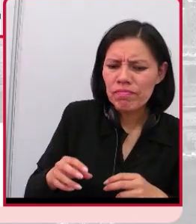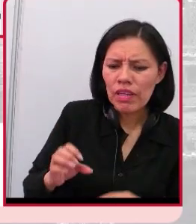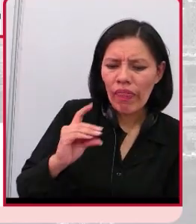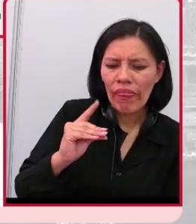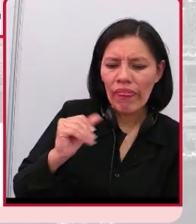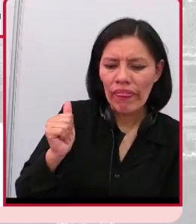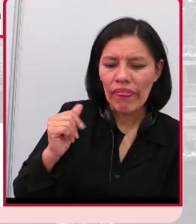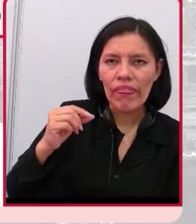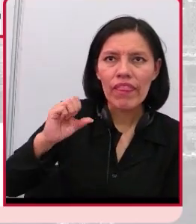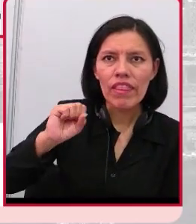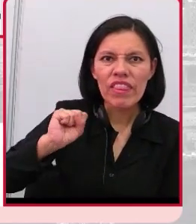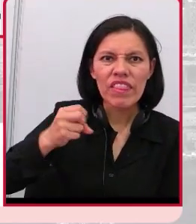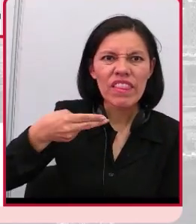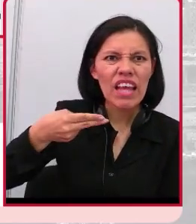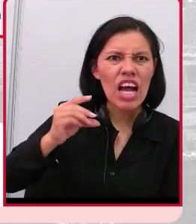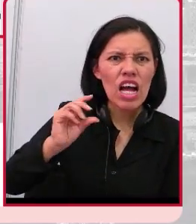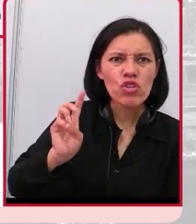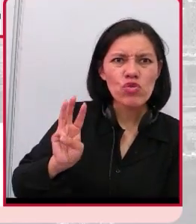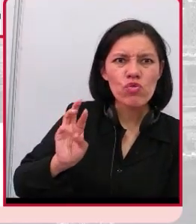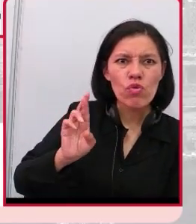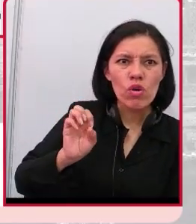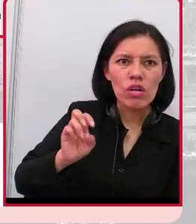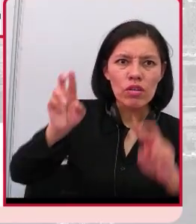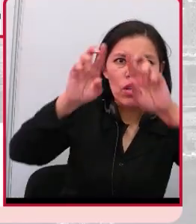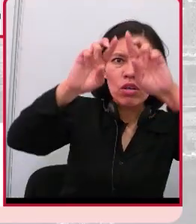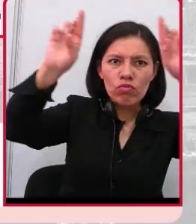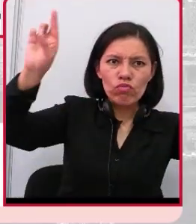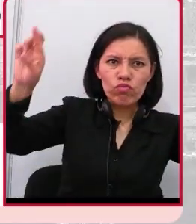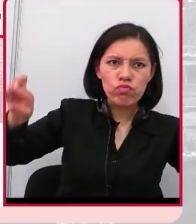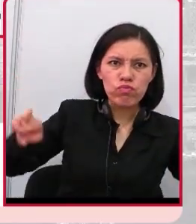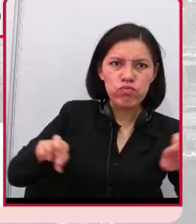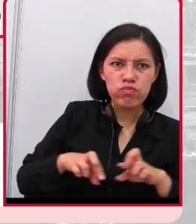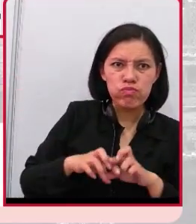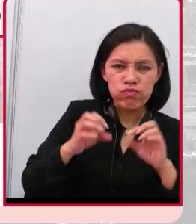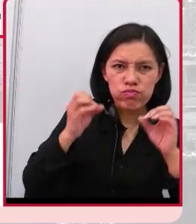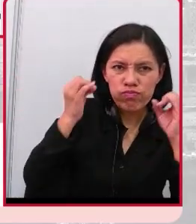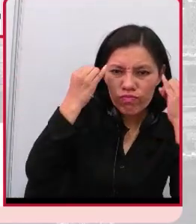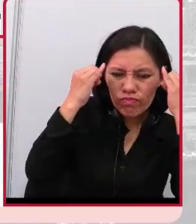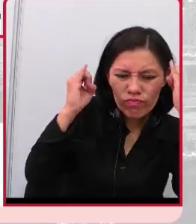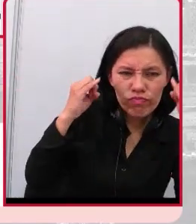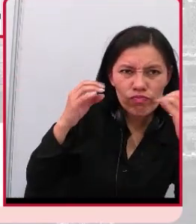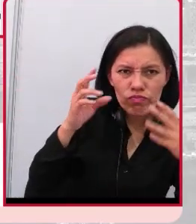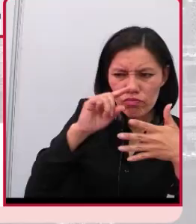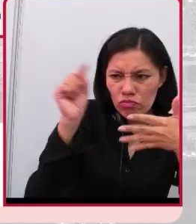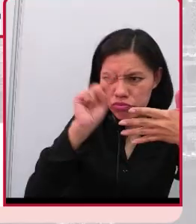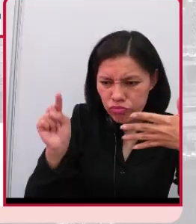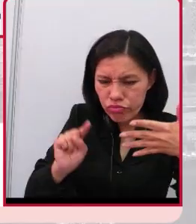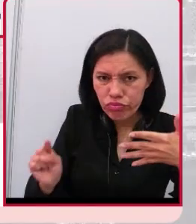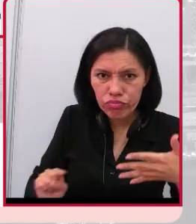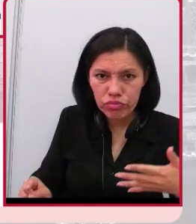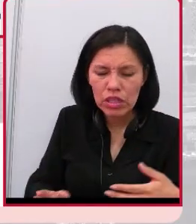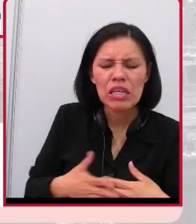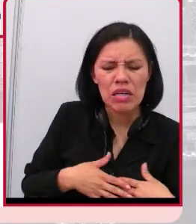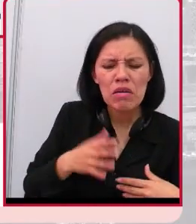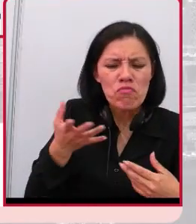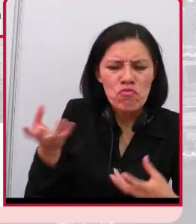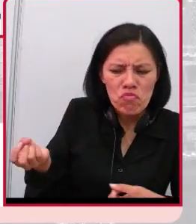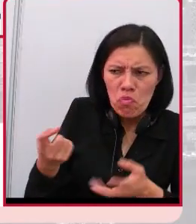justamente a validar tendencias, variaciones, algo que nos podría estar impactando en el procesamiento